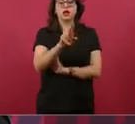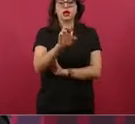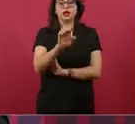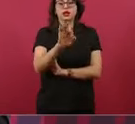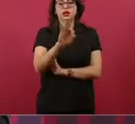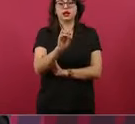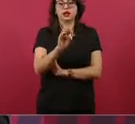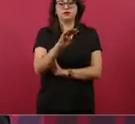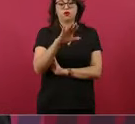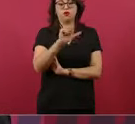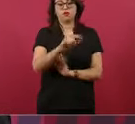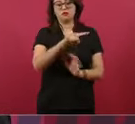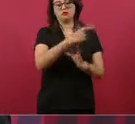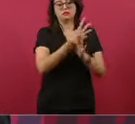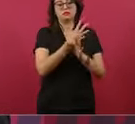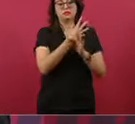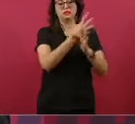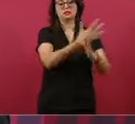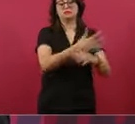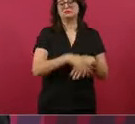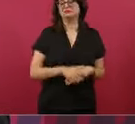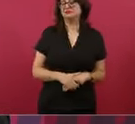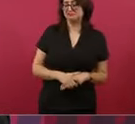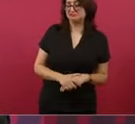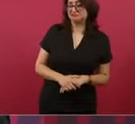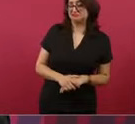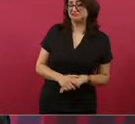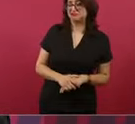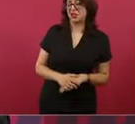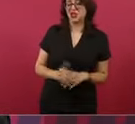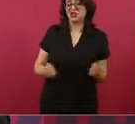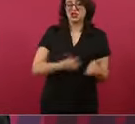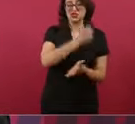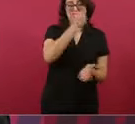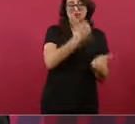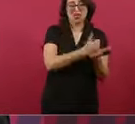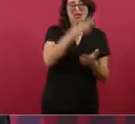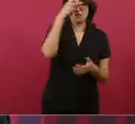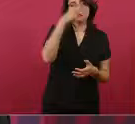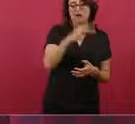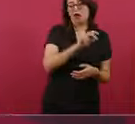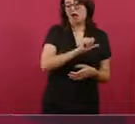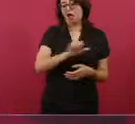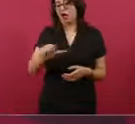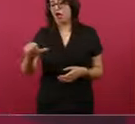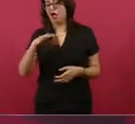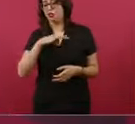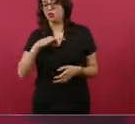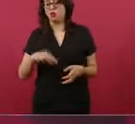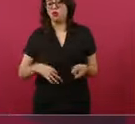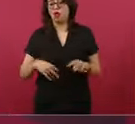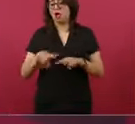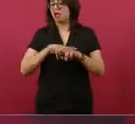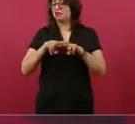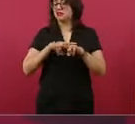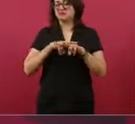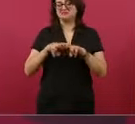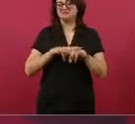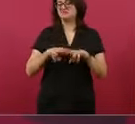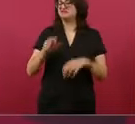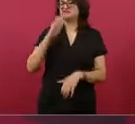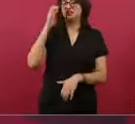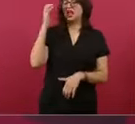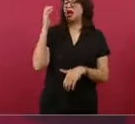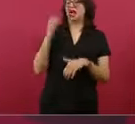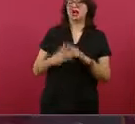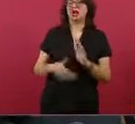de Toluca a la Ciudad de México. No ponen de que ese